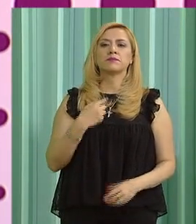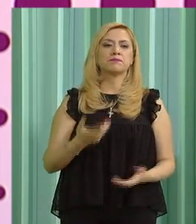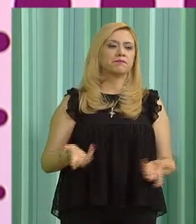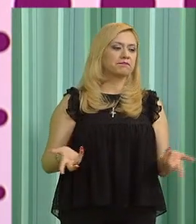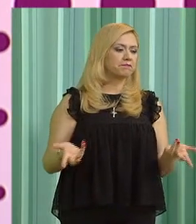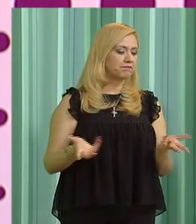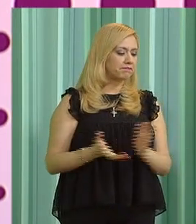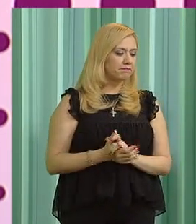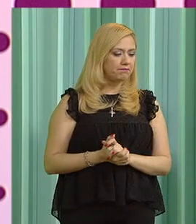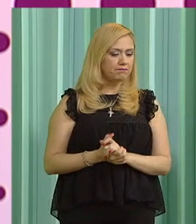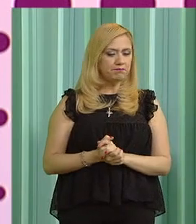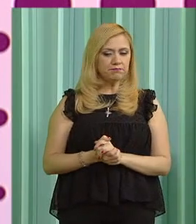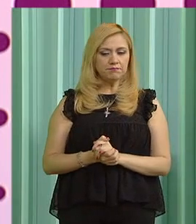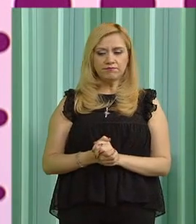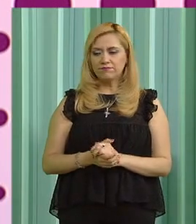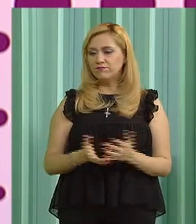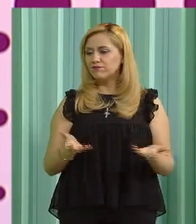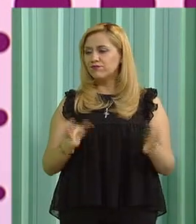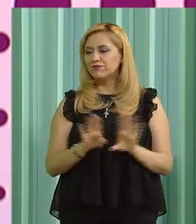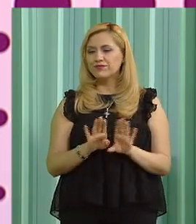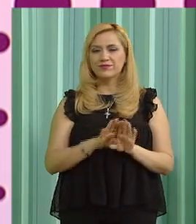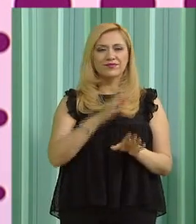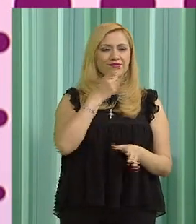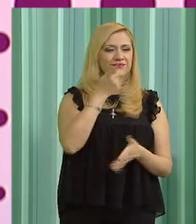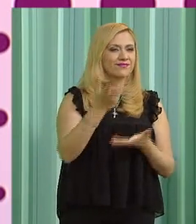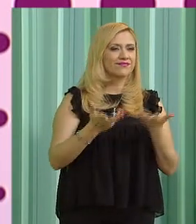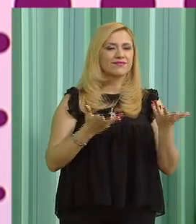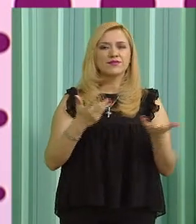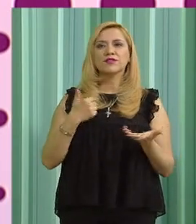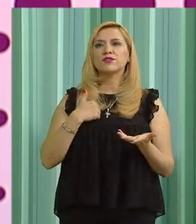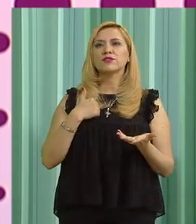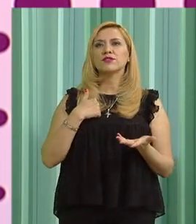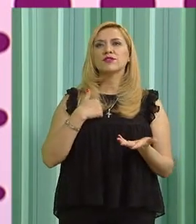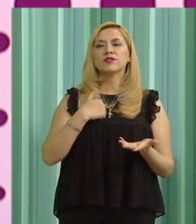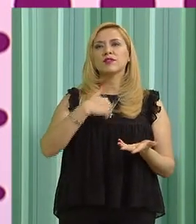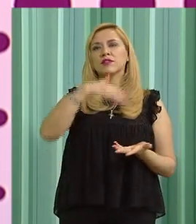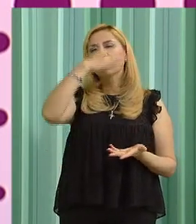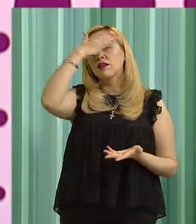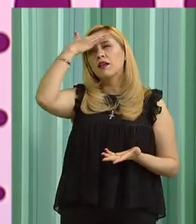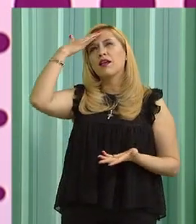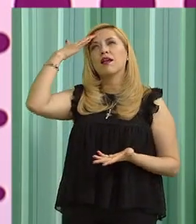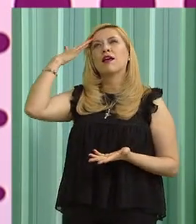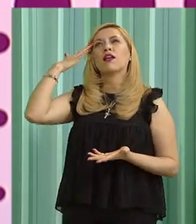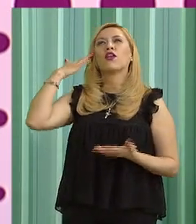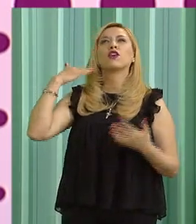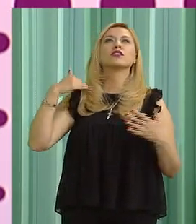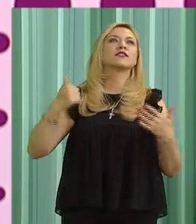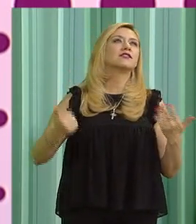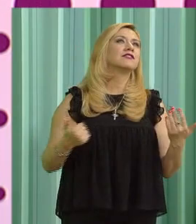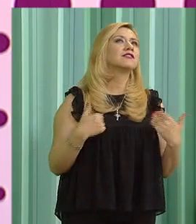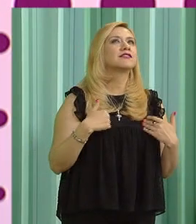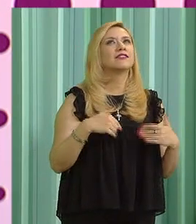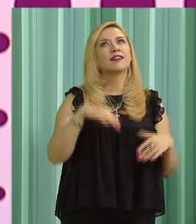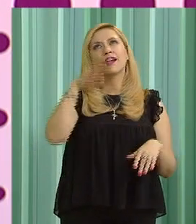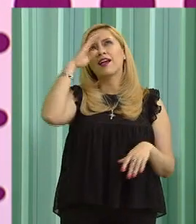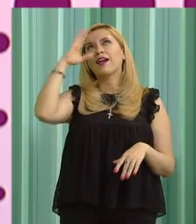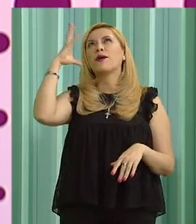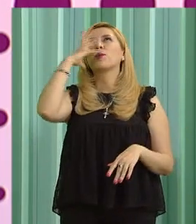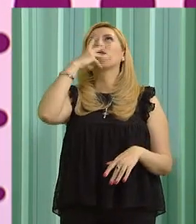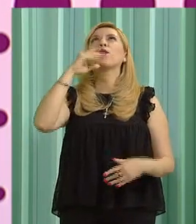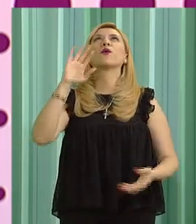como, ¿cómo diría? Como ilusa al pensar que que ahora será un mundo